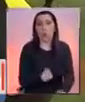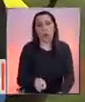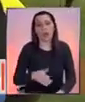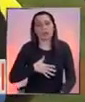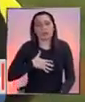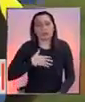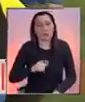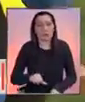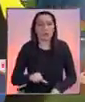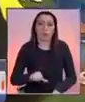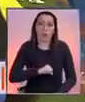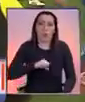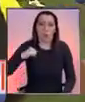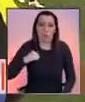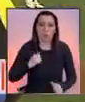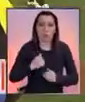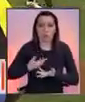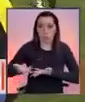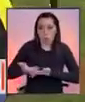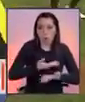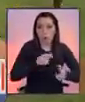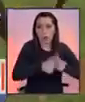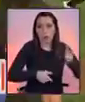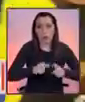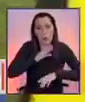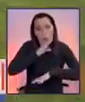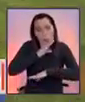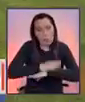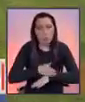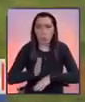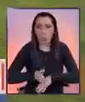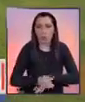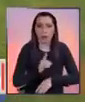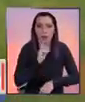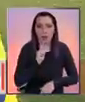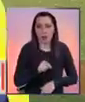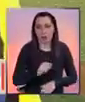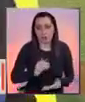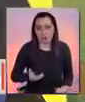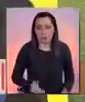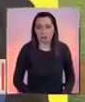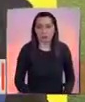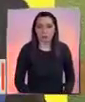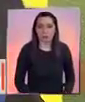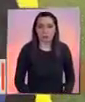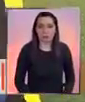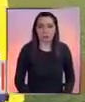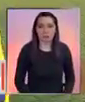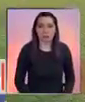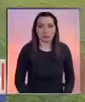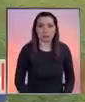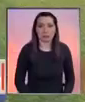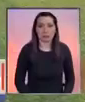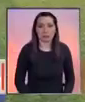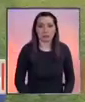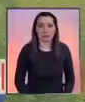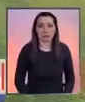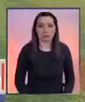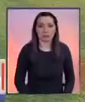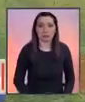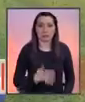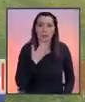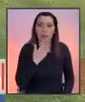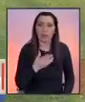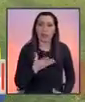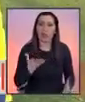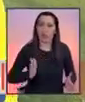poder compartir con otras personas la humildad que tienen hasta el día de hoy. Oye, con el pantalla porque habla muy